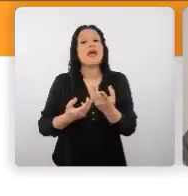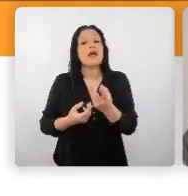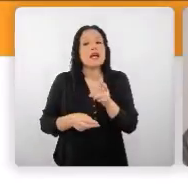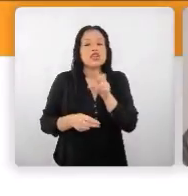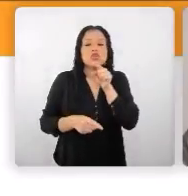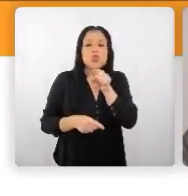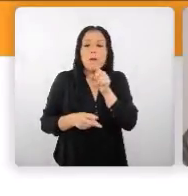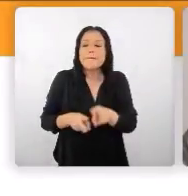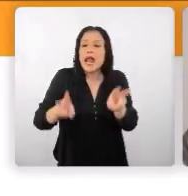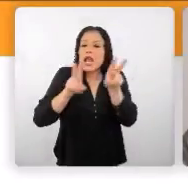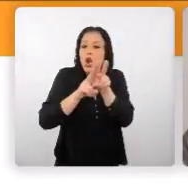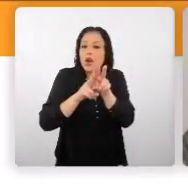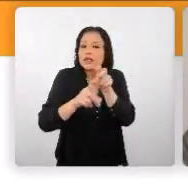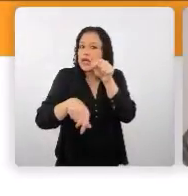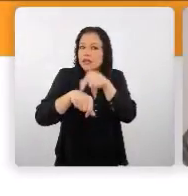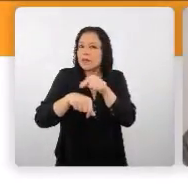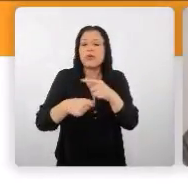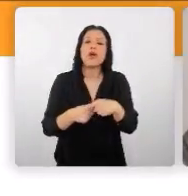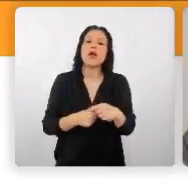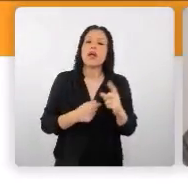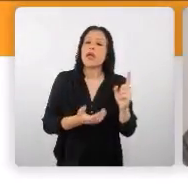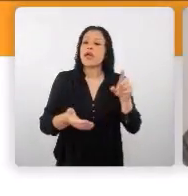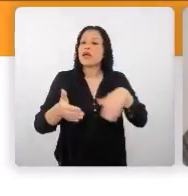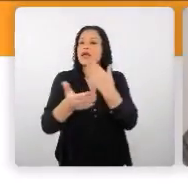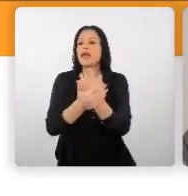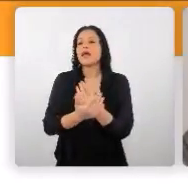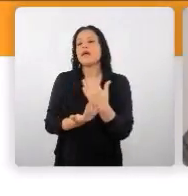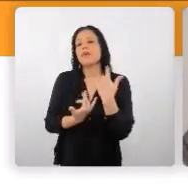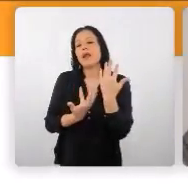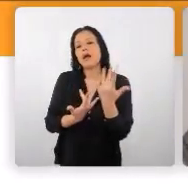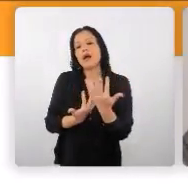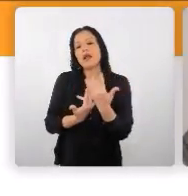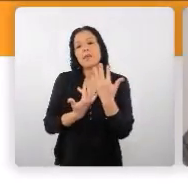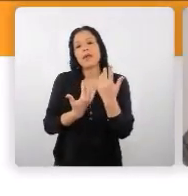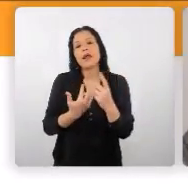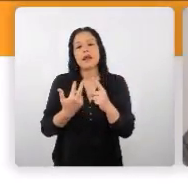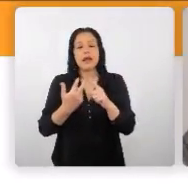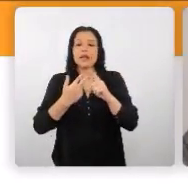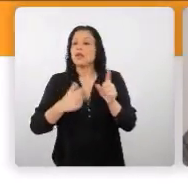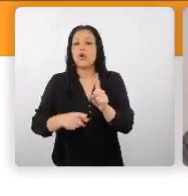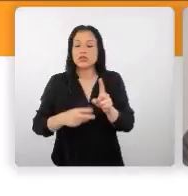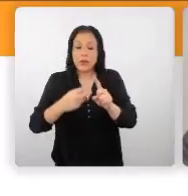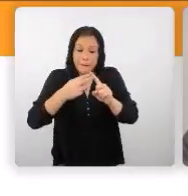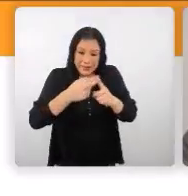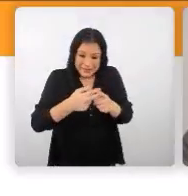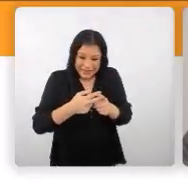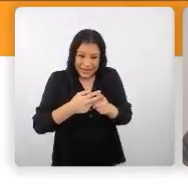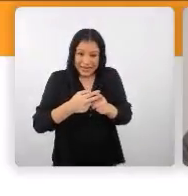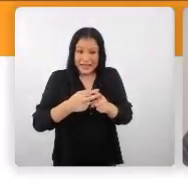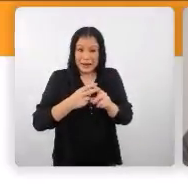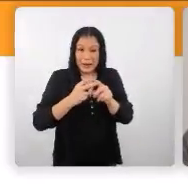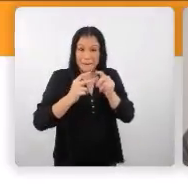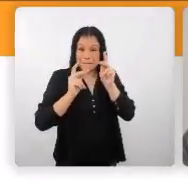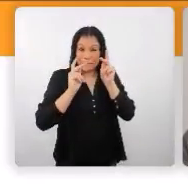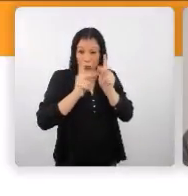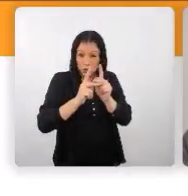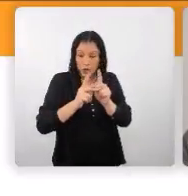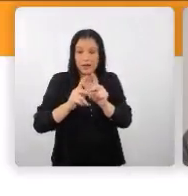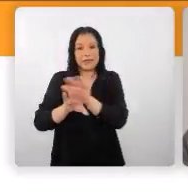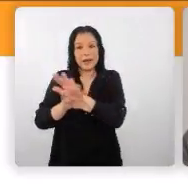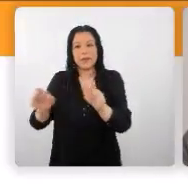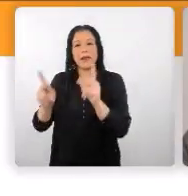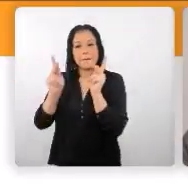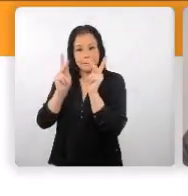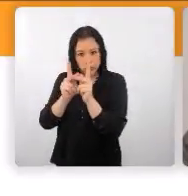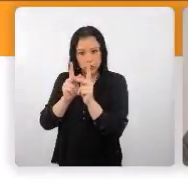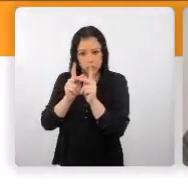contraparte, no hacerlos esperar, iniciar y terminar las reuniones a la hora pactada, ¿no? Y en